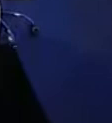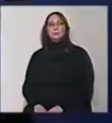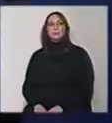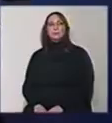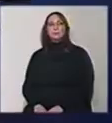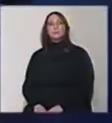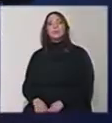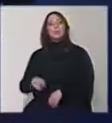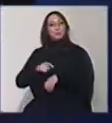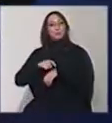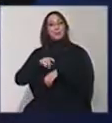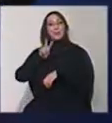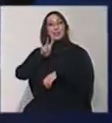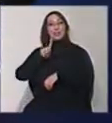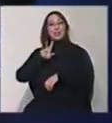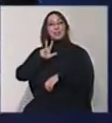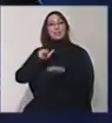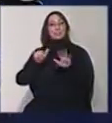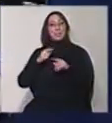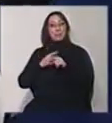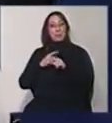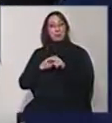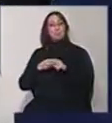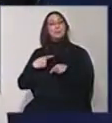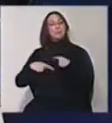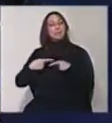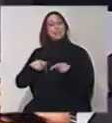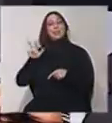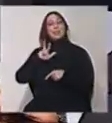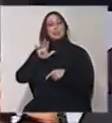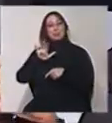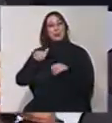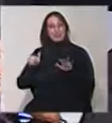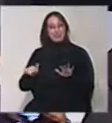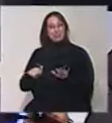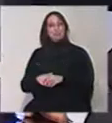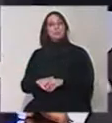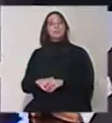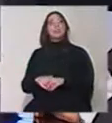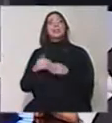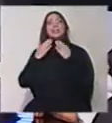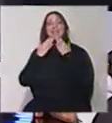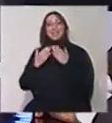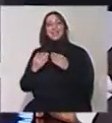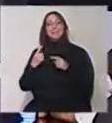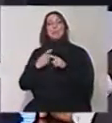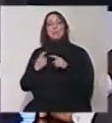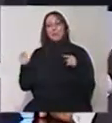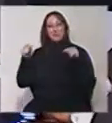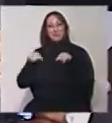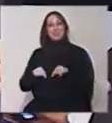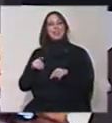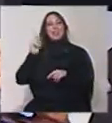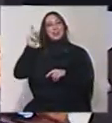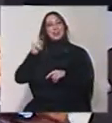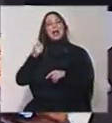Son las 21:36, seguimos acompañándonos aquí en 3356. Sí, muchísimas gracias por la presencia de los diputados